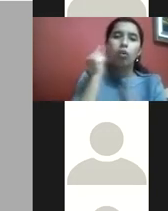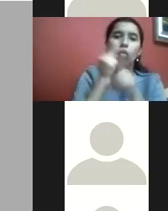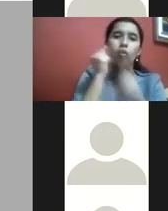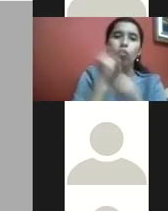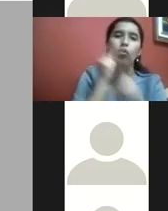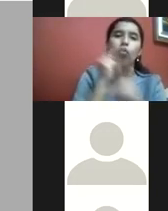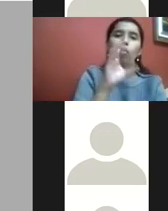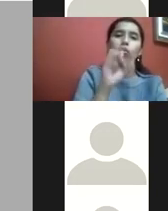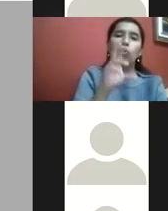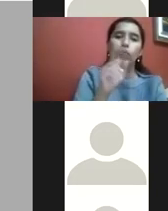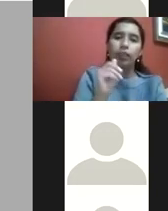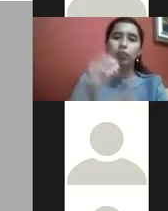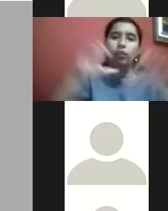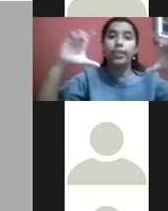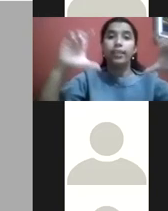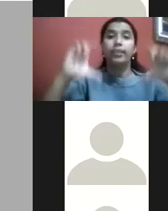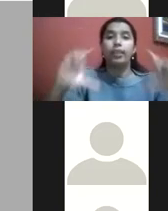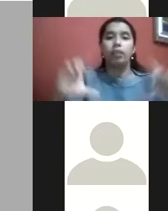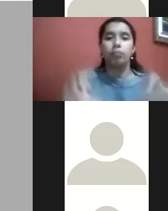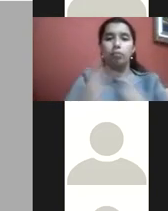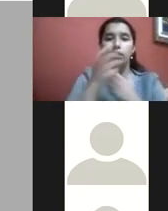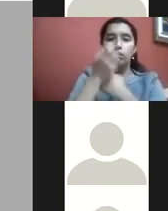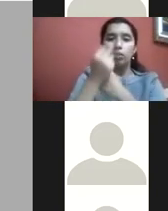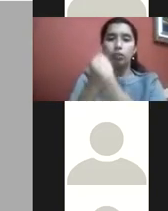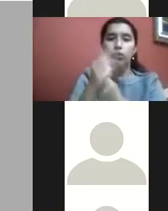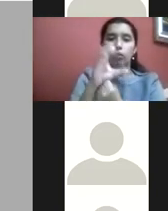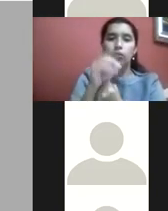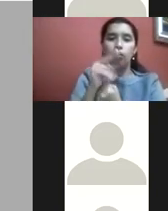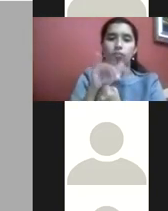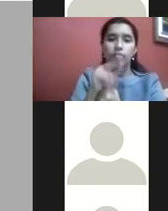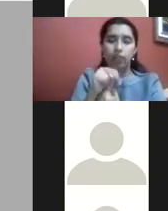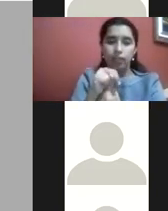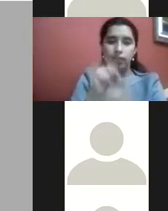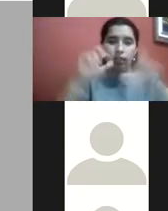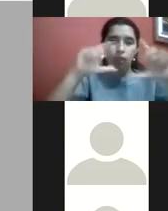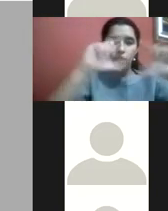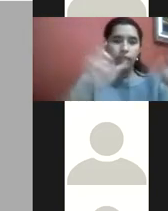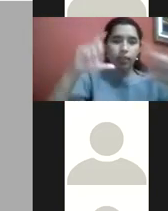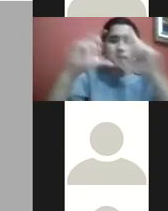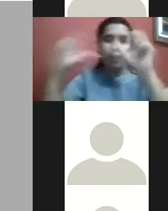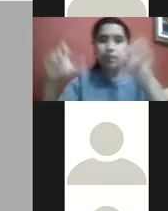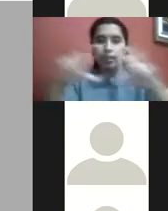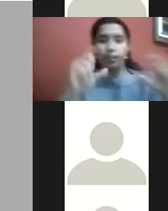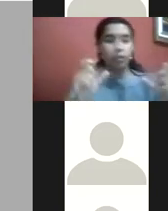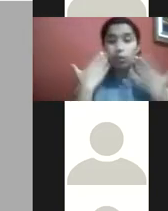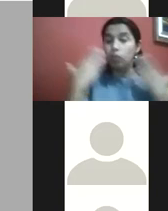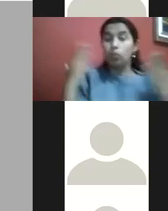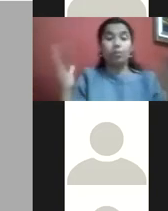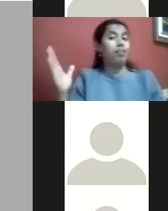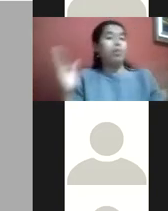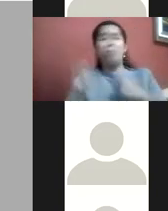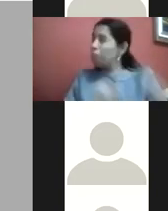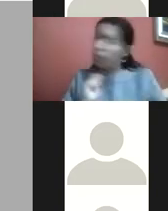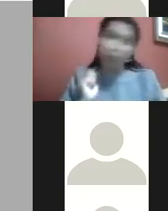mediante intervalos de confianza. Entonces, nosotros no podemos conocer el valor exacto del parámetro, pero